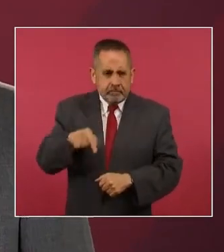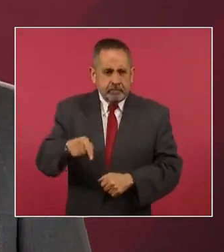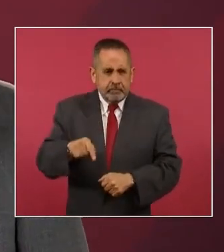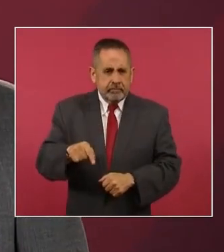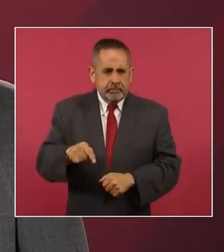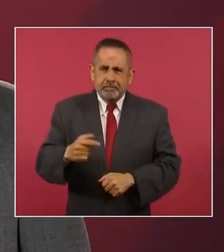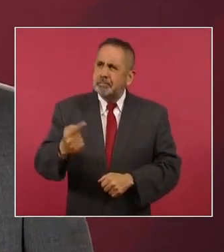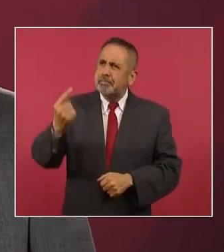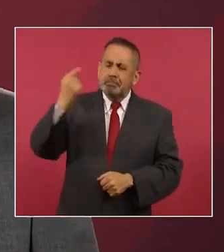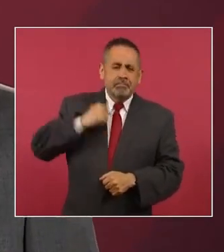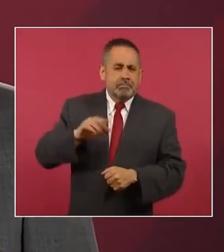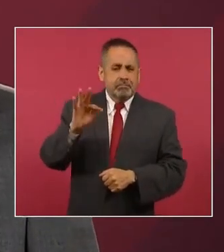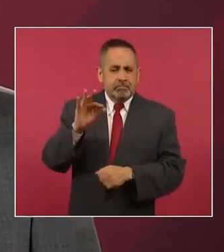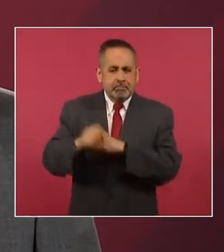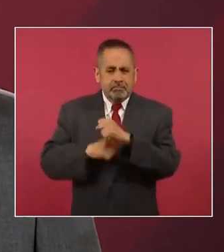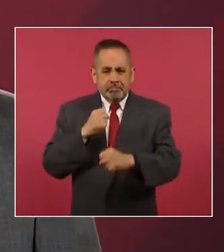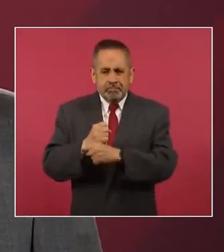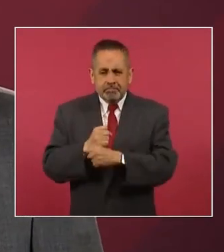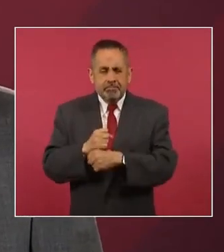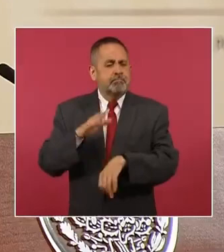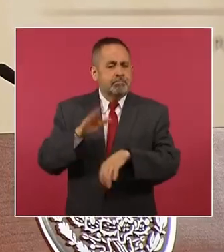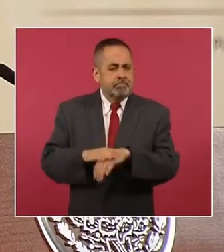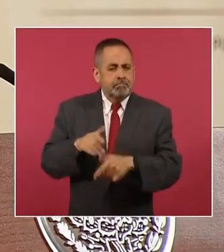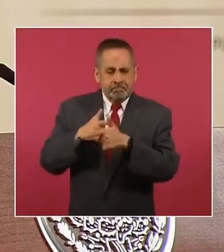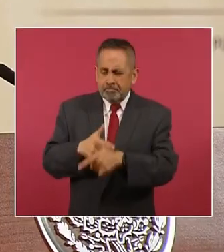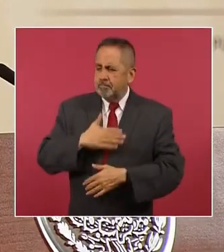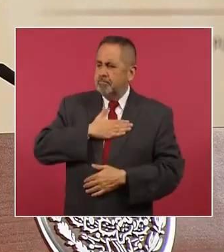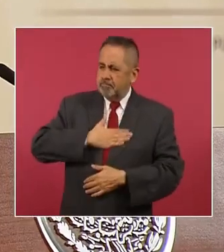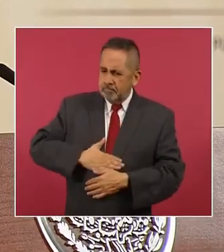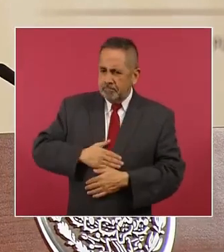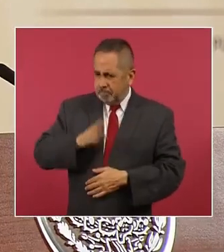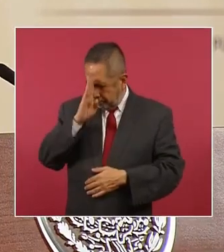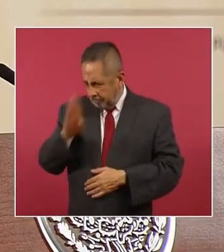desde hace 40 años o más.